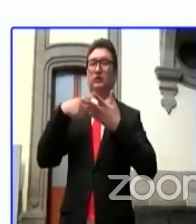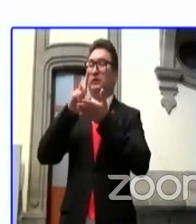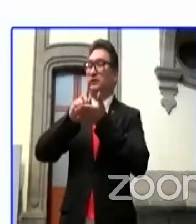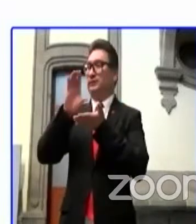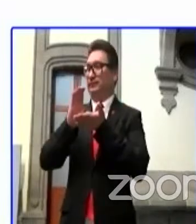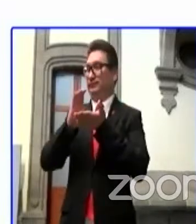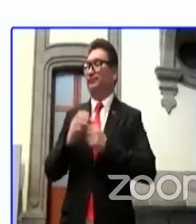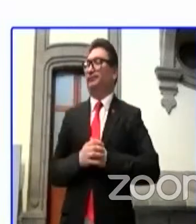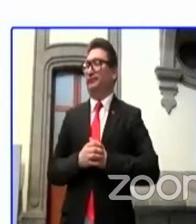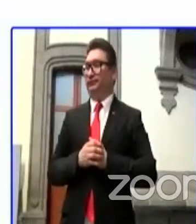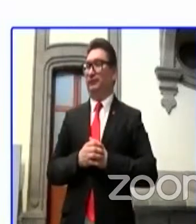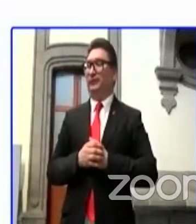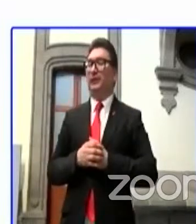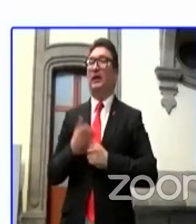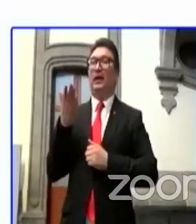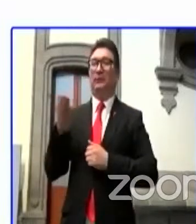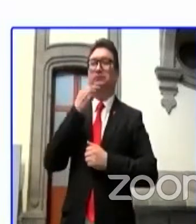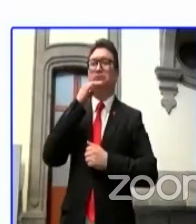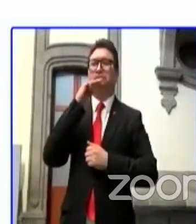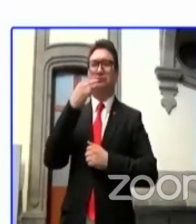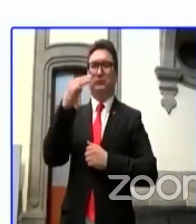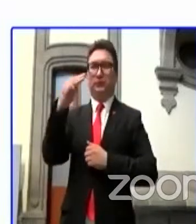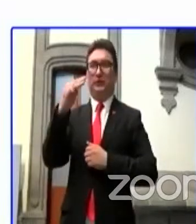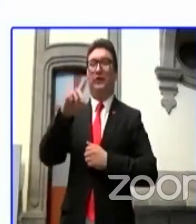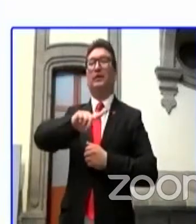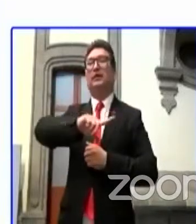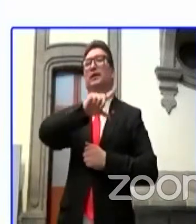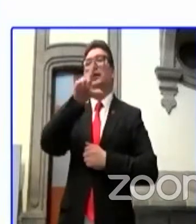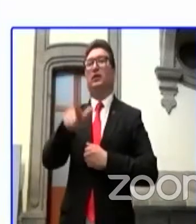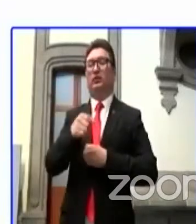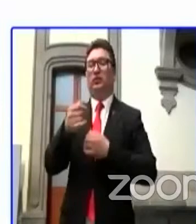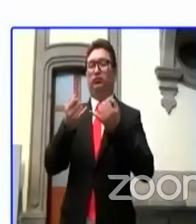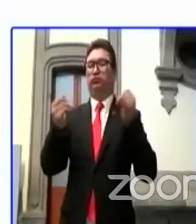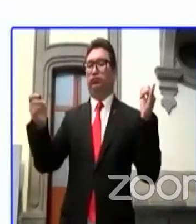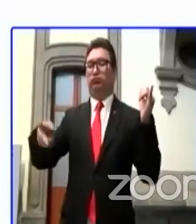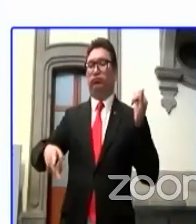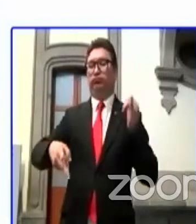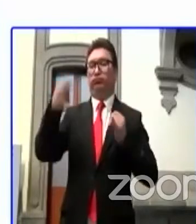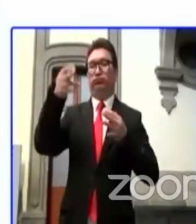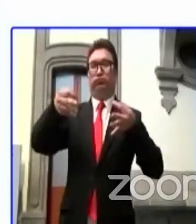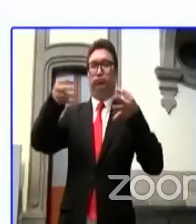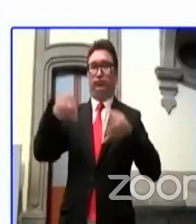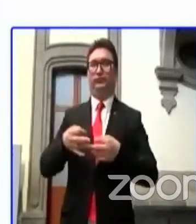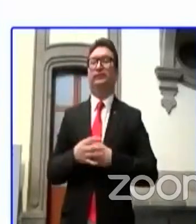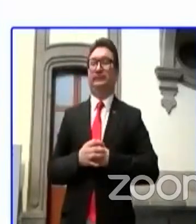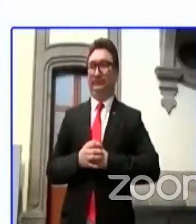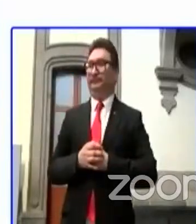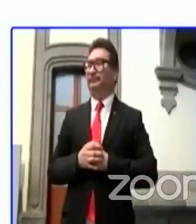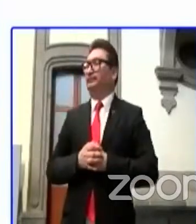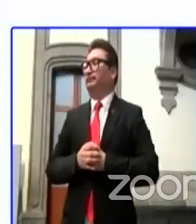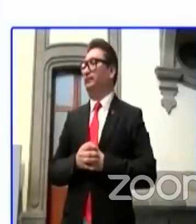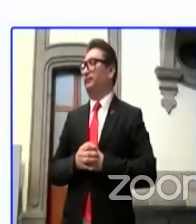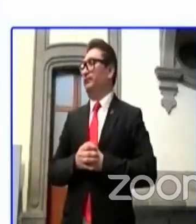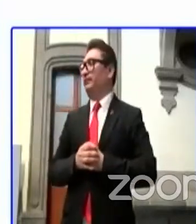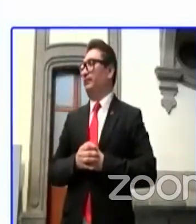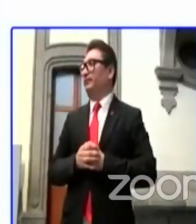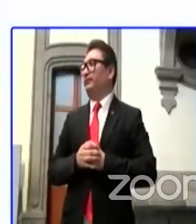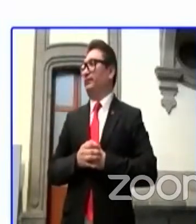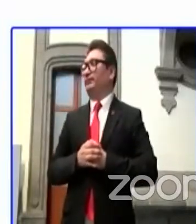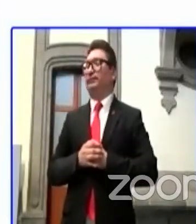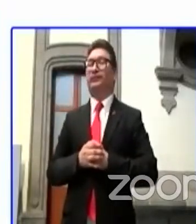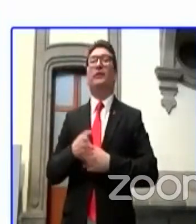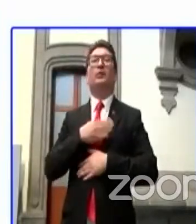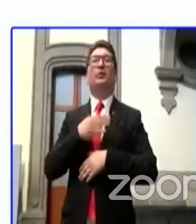Discapacidad, quien nos dirigirá un mensaje y realizará la inauguración formal del presente Foro Nacional. Buenos